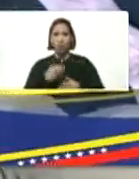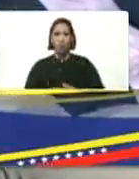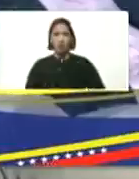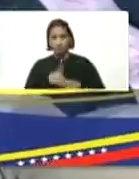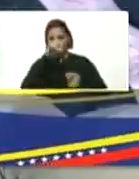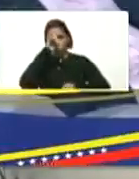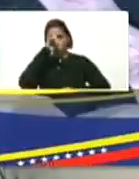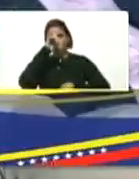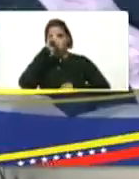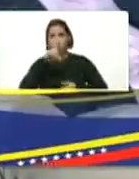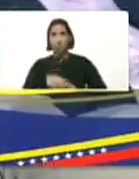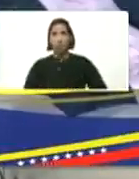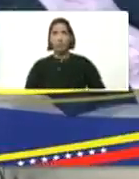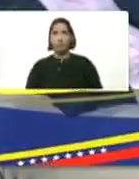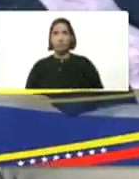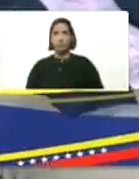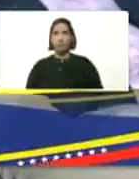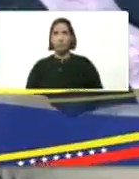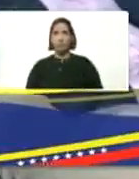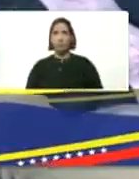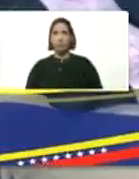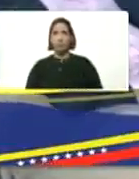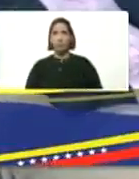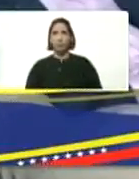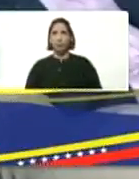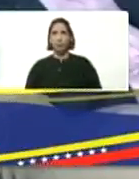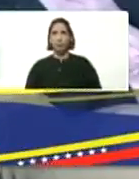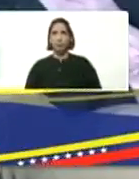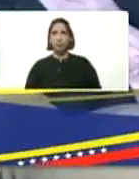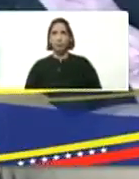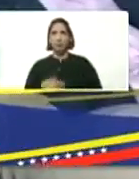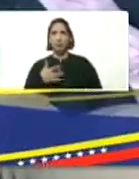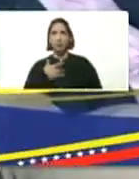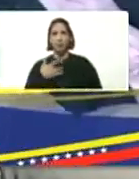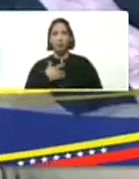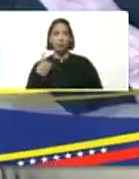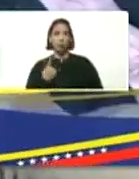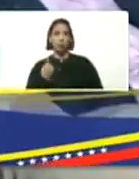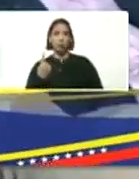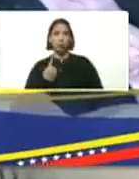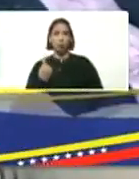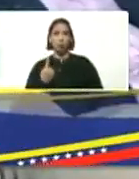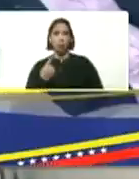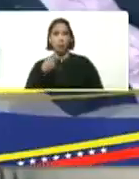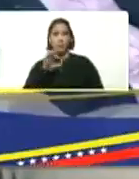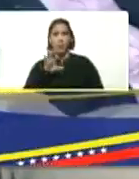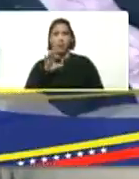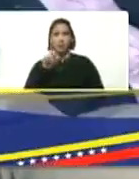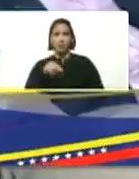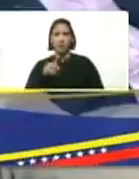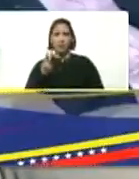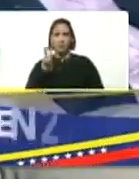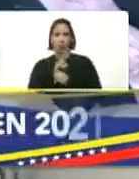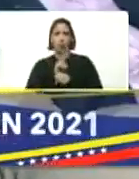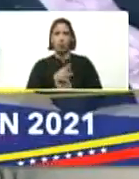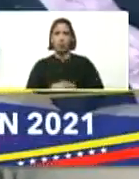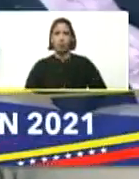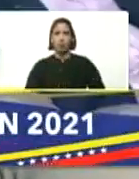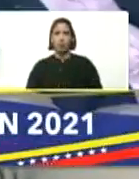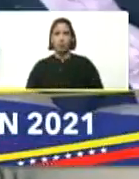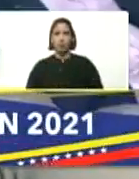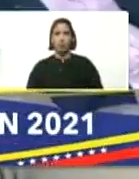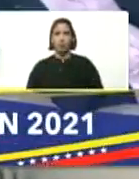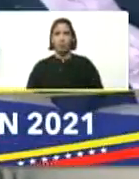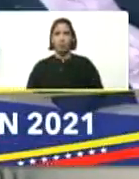ignorancia, reinó el sentido de ausencia de patria, reinó la violencia, reinó